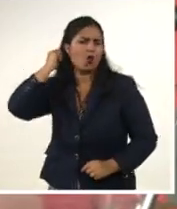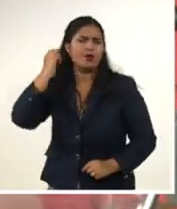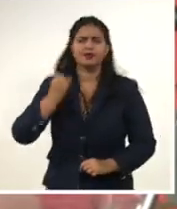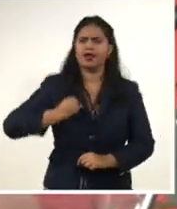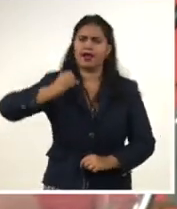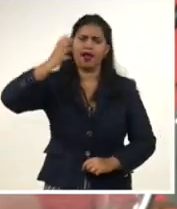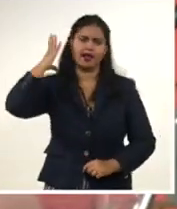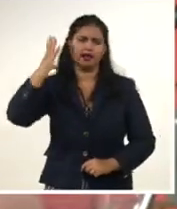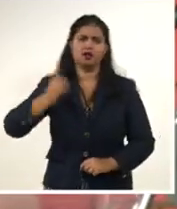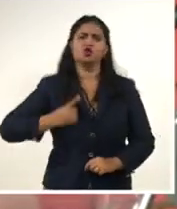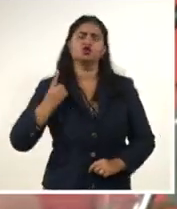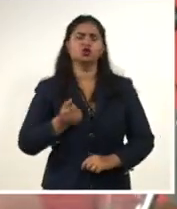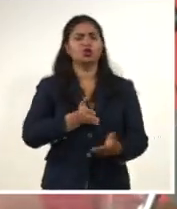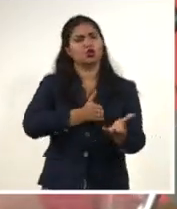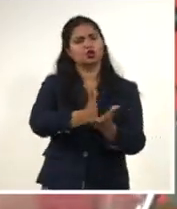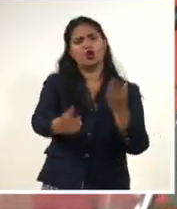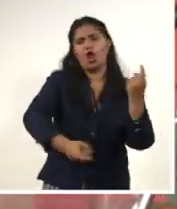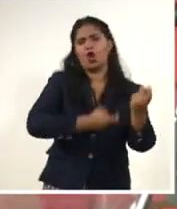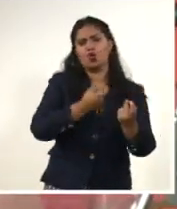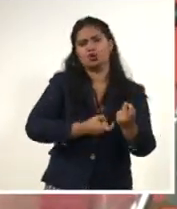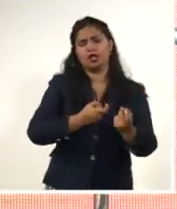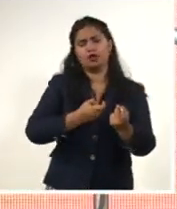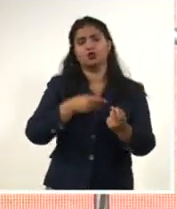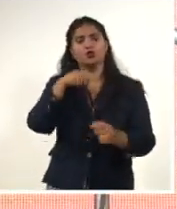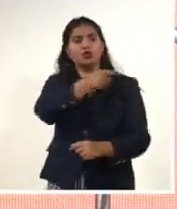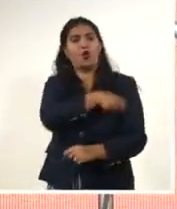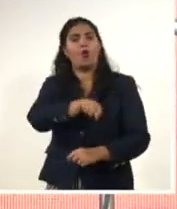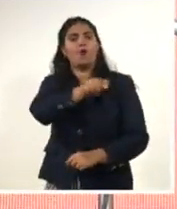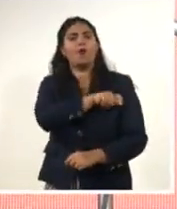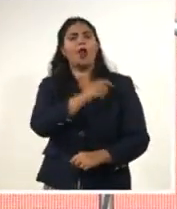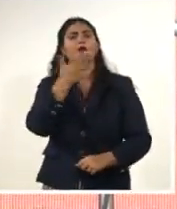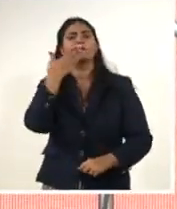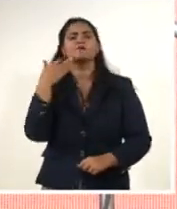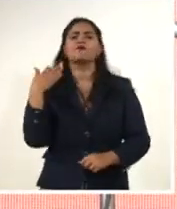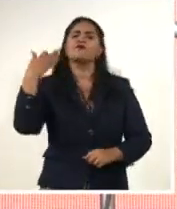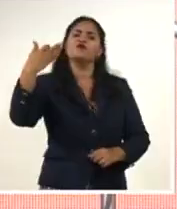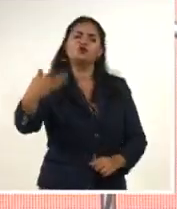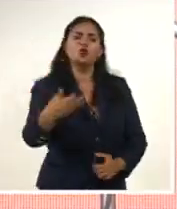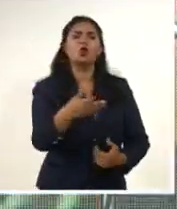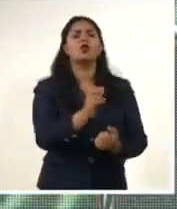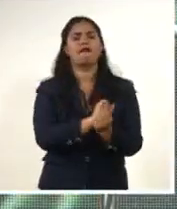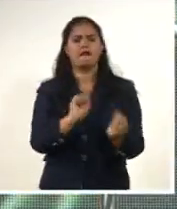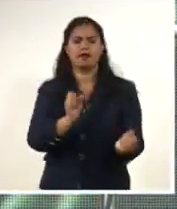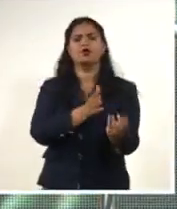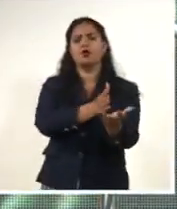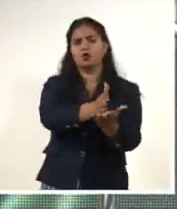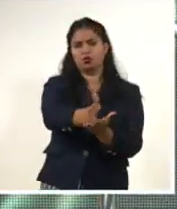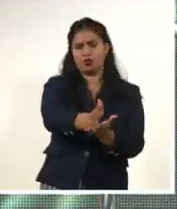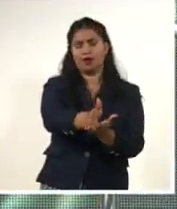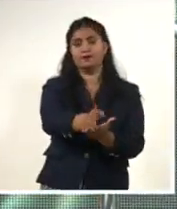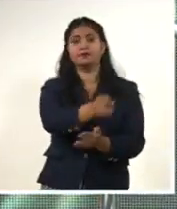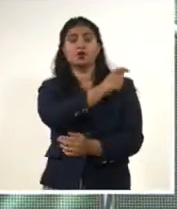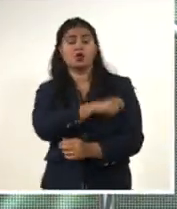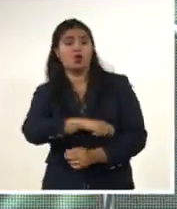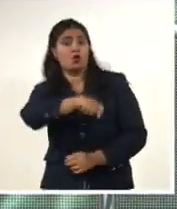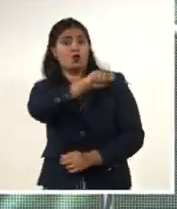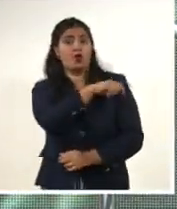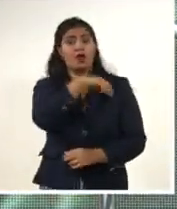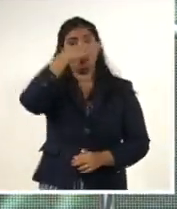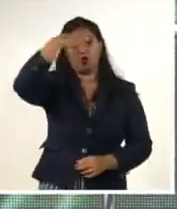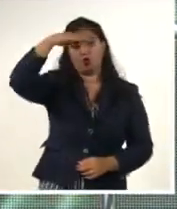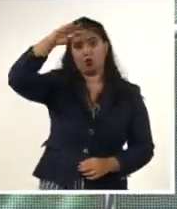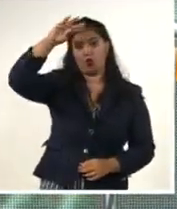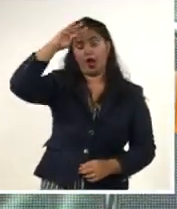conquistando la victoria de un futuro mejor. Contamos con la valentía de un pueblo cubano que es continuidad de